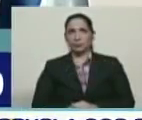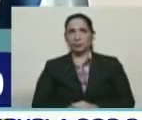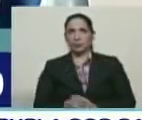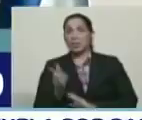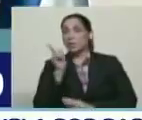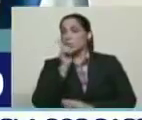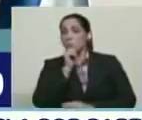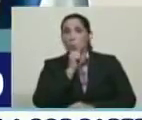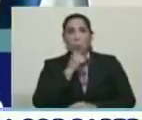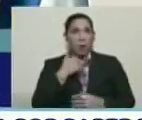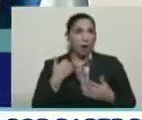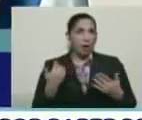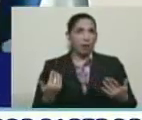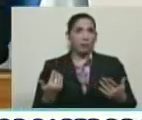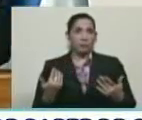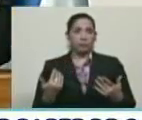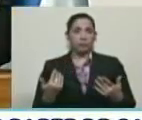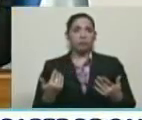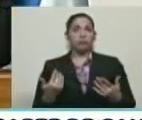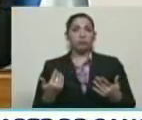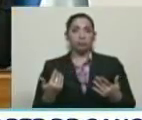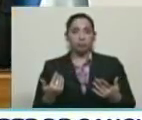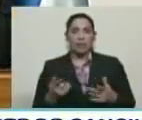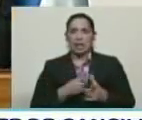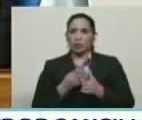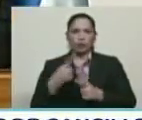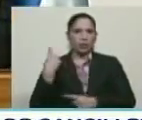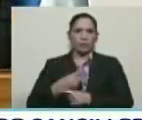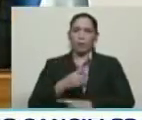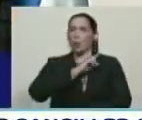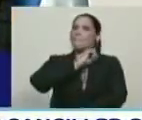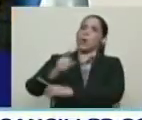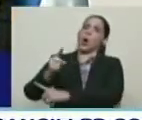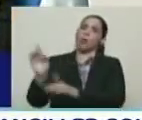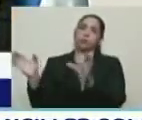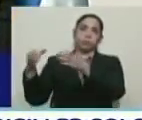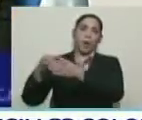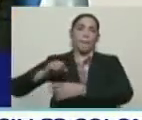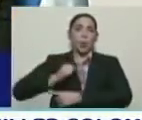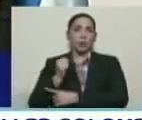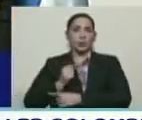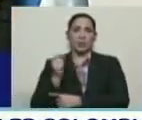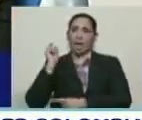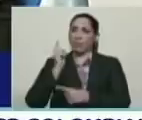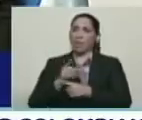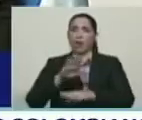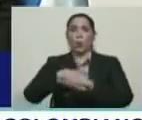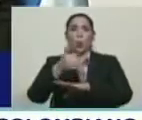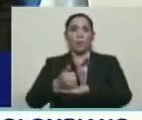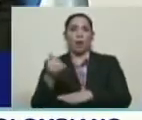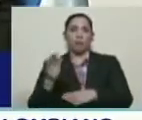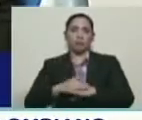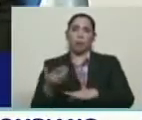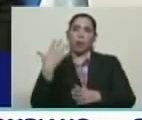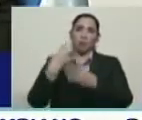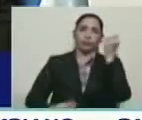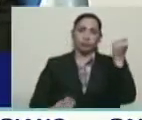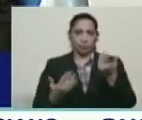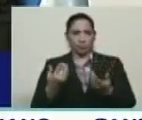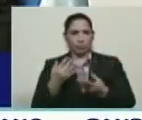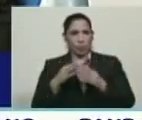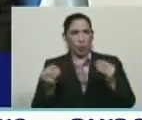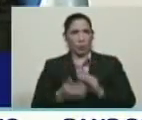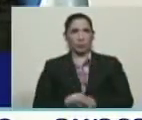ni debe haber intocables. Caso referencia, voy a hablar de alguno. Del comerciante José